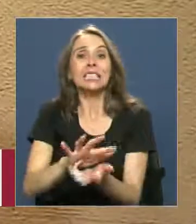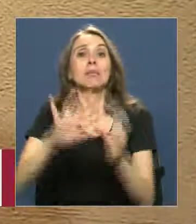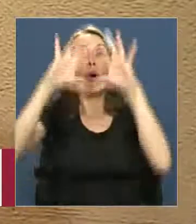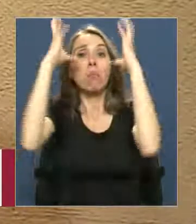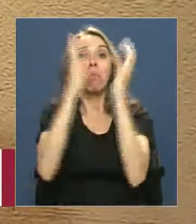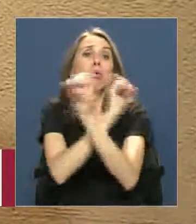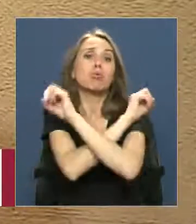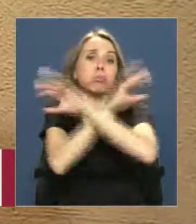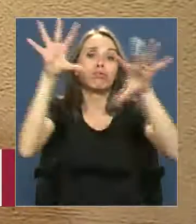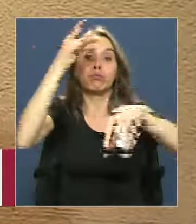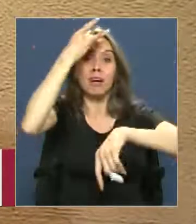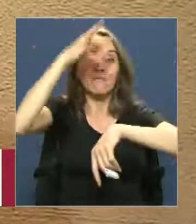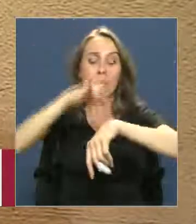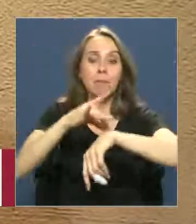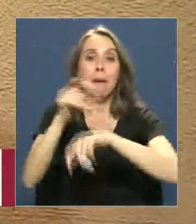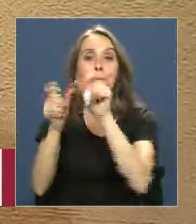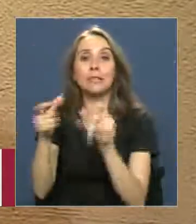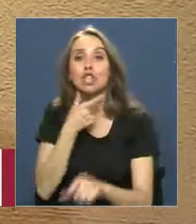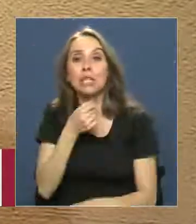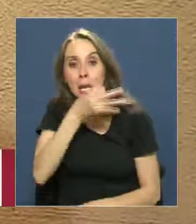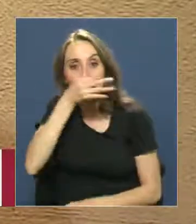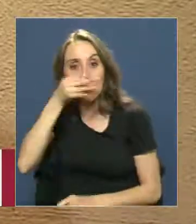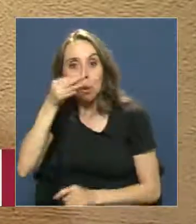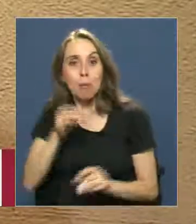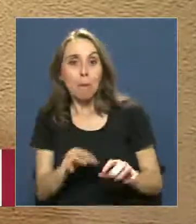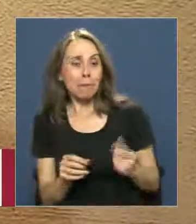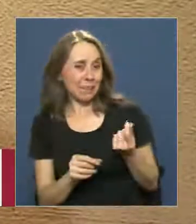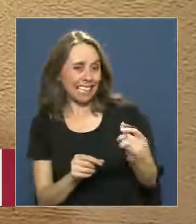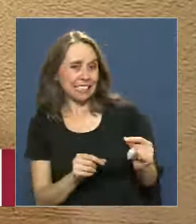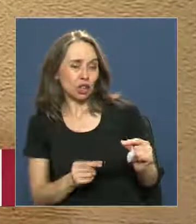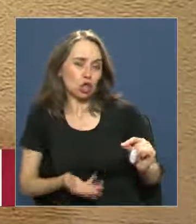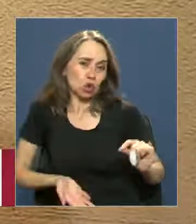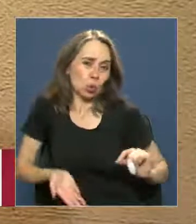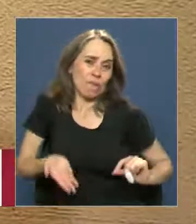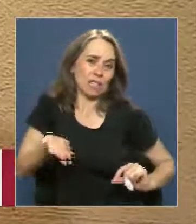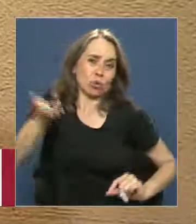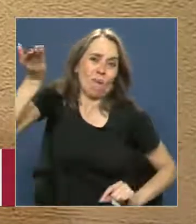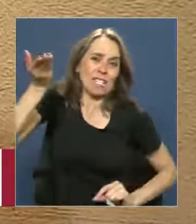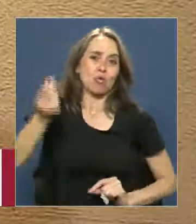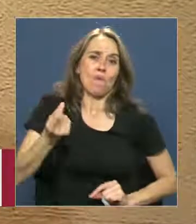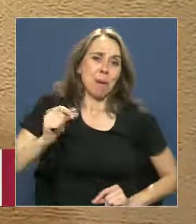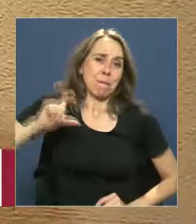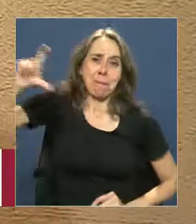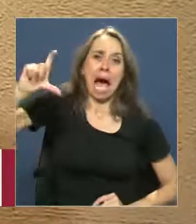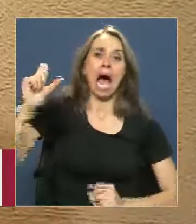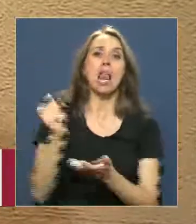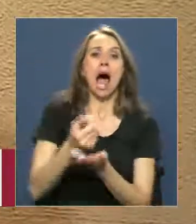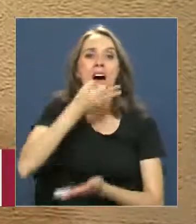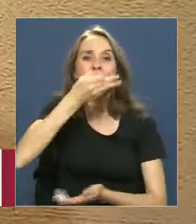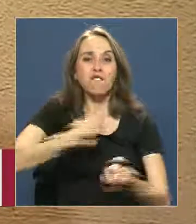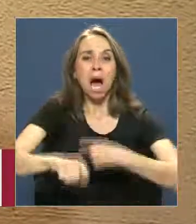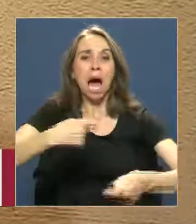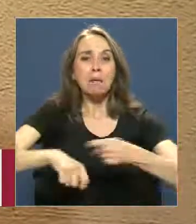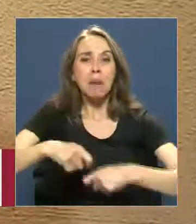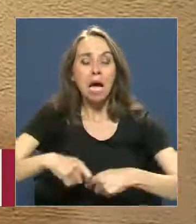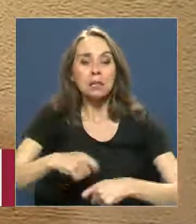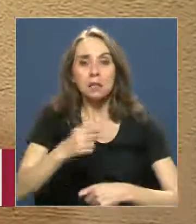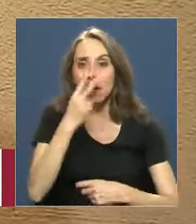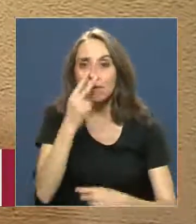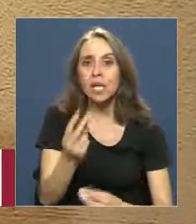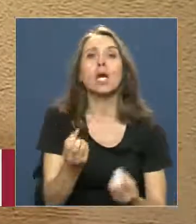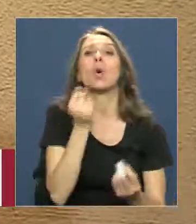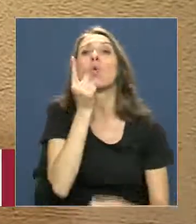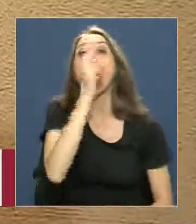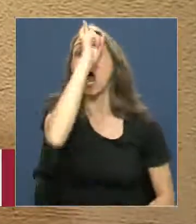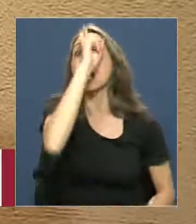pandemia, el ánimo de lucro, de especulación por parte del sector farmacéutico, pone en el centro del cuestionamiento el rol